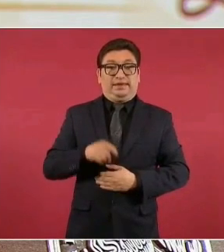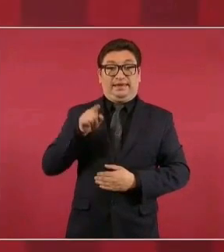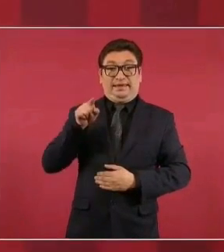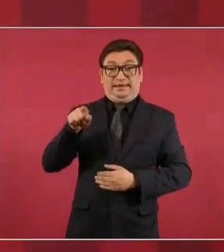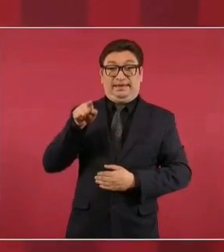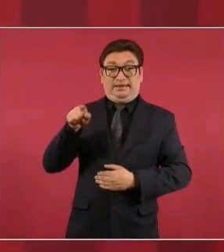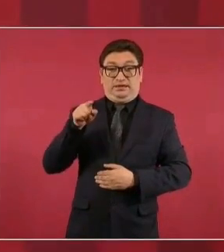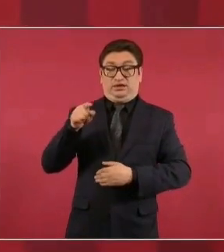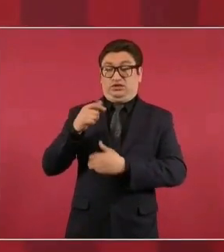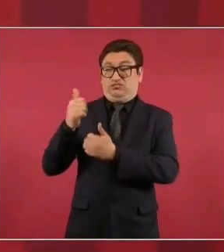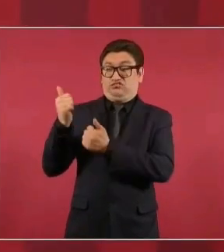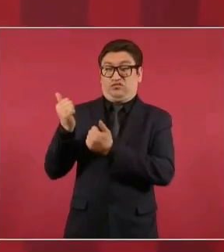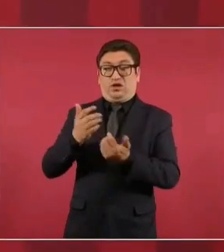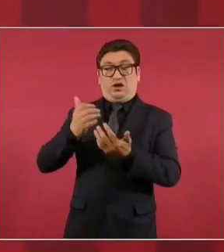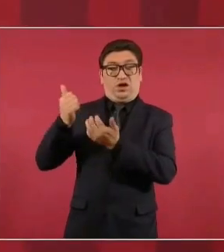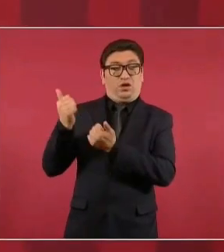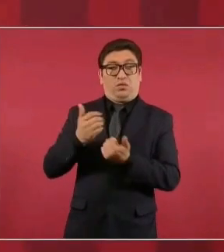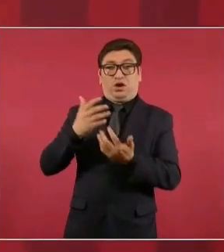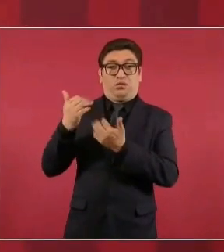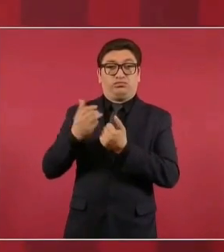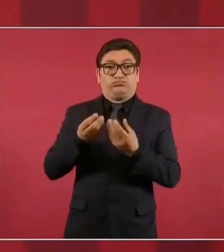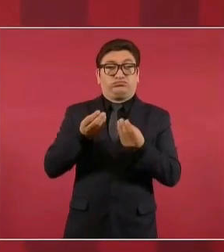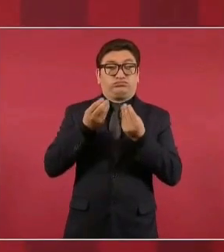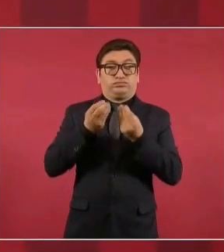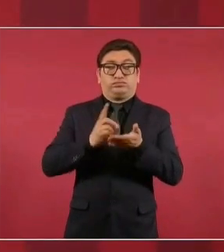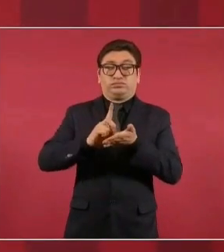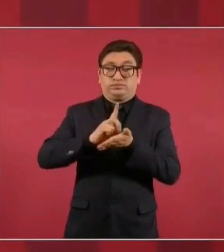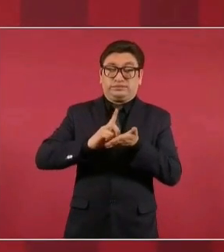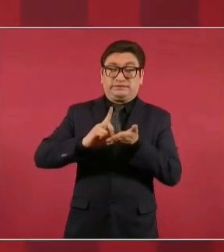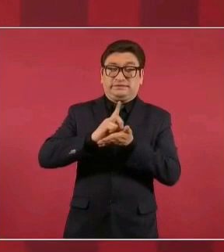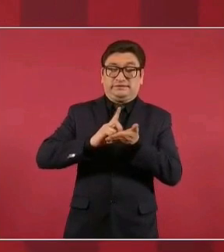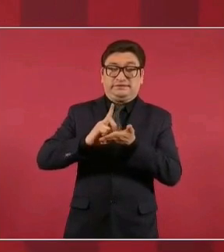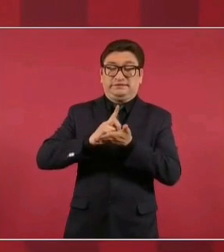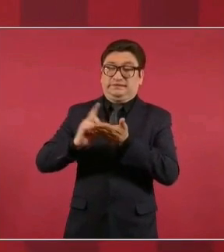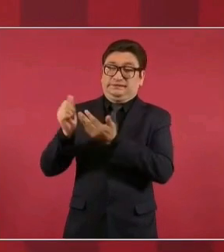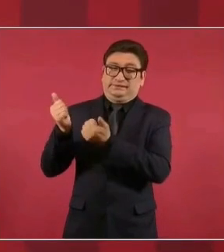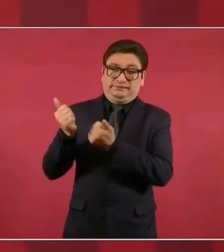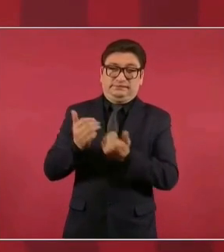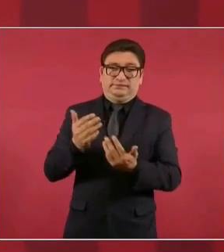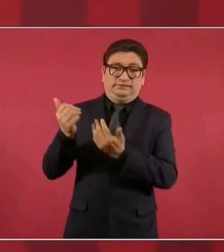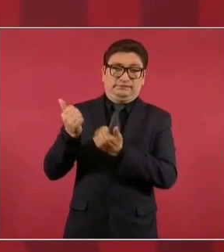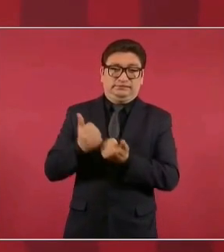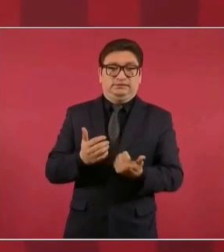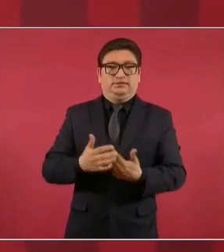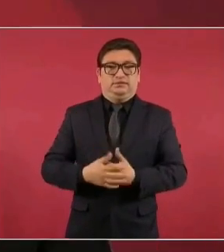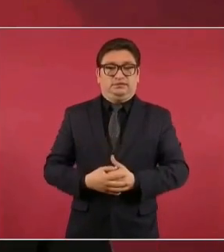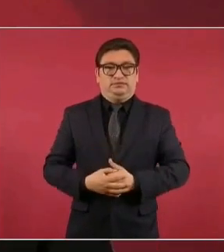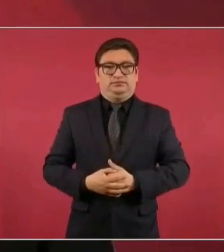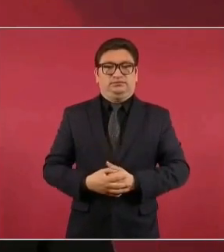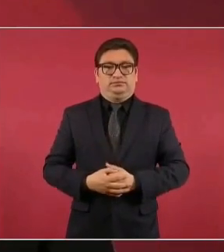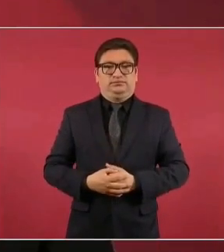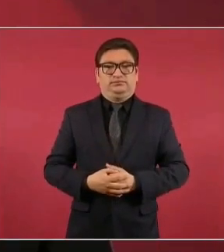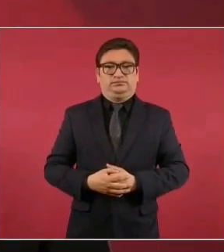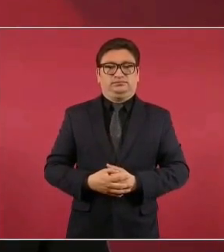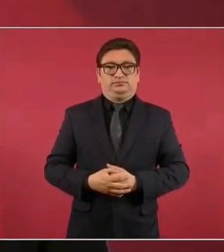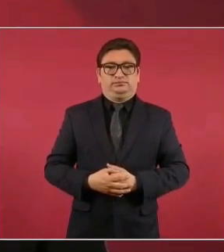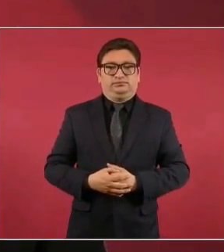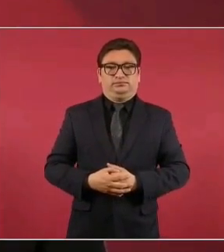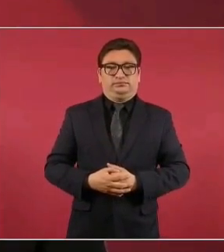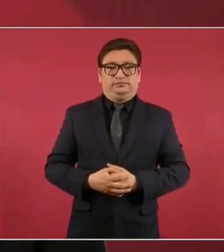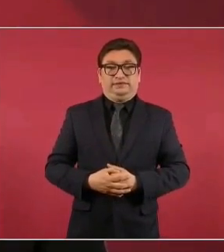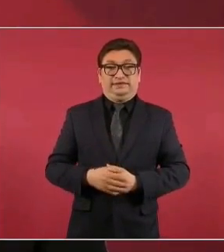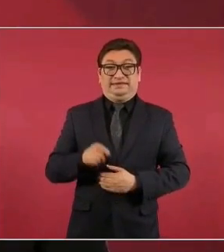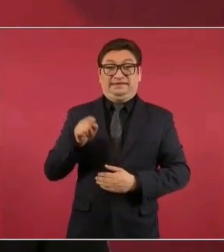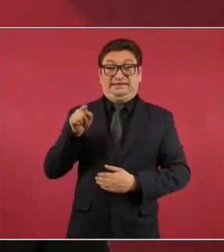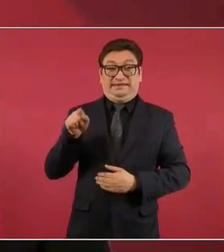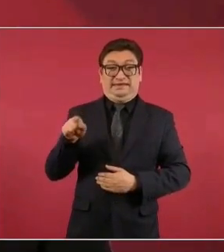para llevar a cabo el resto de las transformaciones que aún le faltan a México, y sin duda, sin lugar a